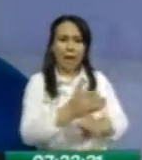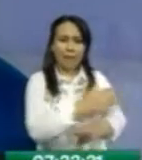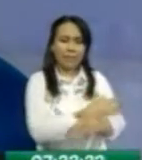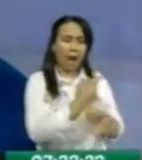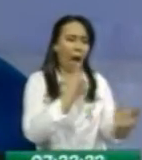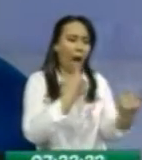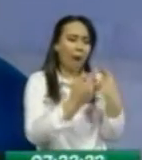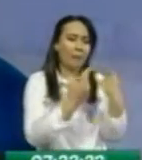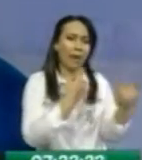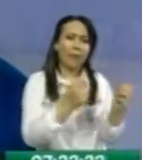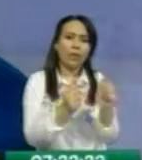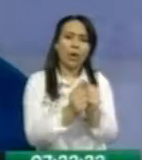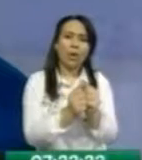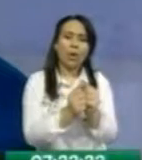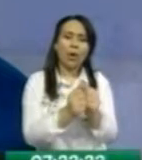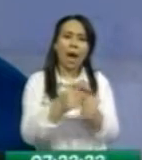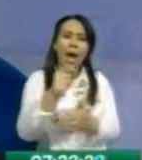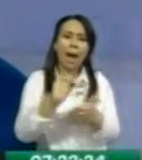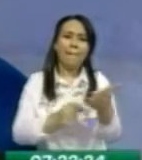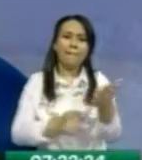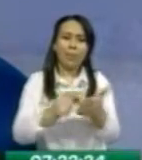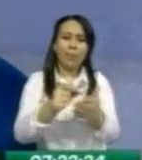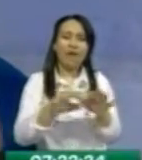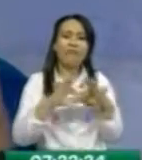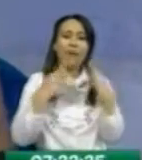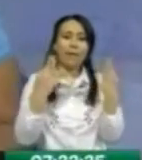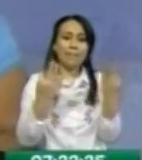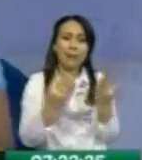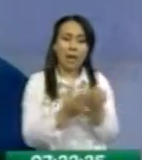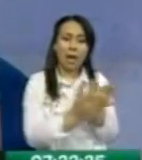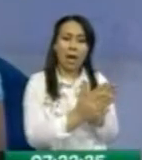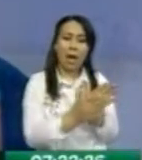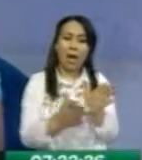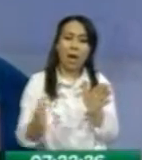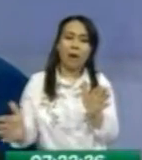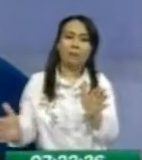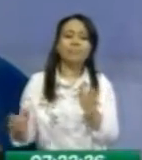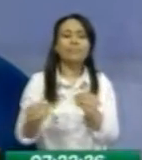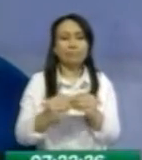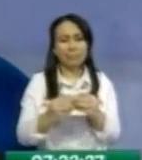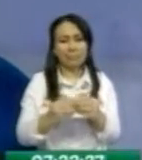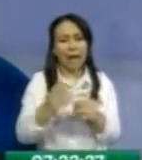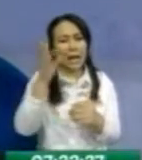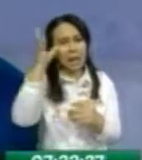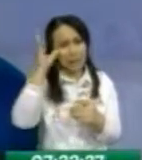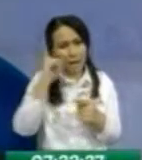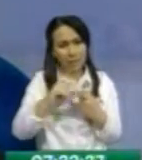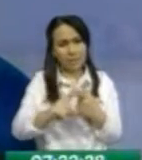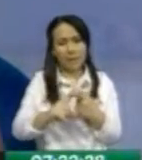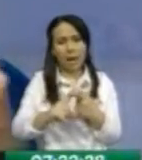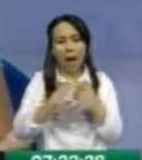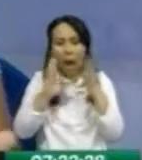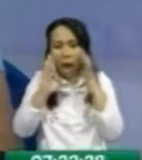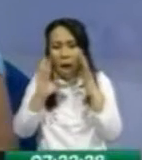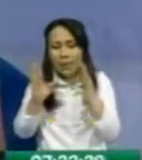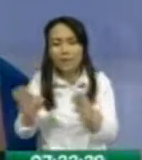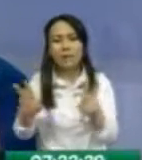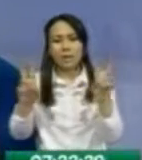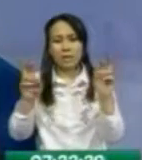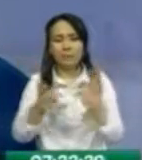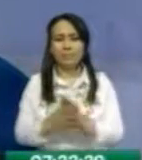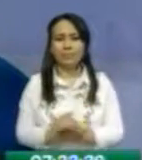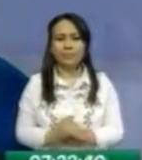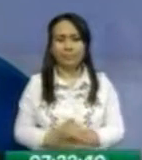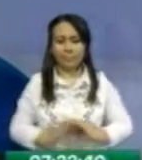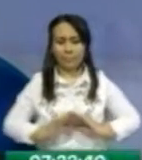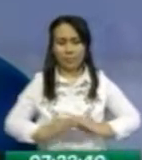mucho tiempo, sobre todo cuando se aprobó el Plan Familia, que era un plan que desde un plano más de la creencia se atendía este tema